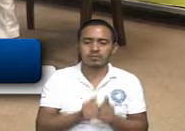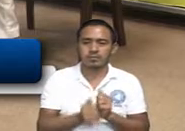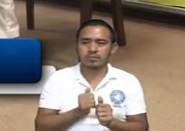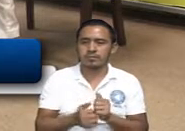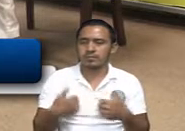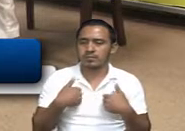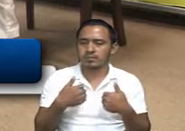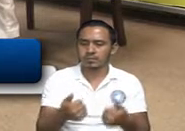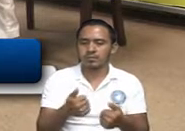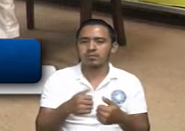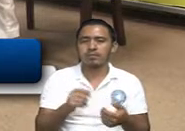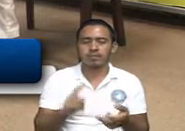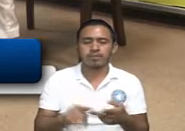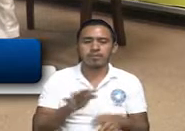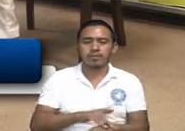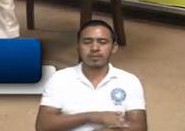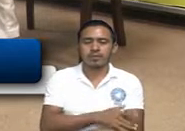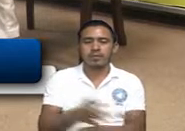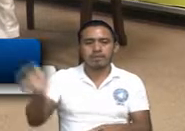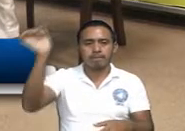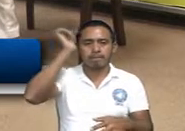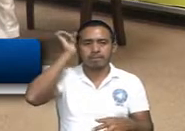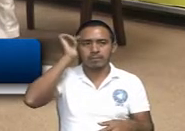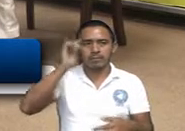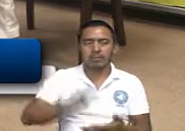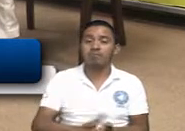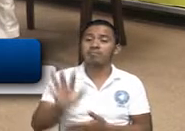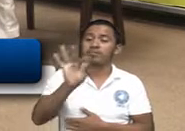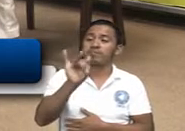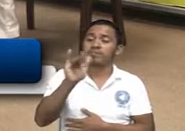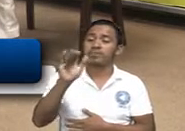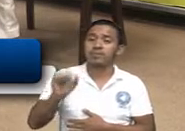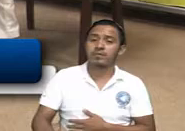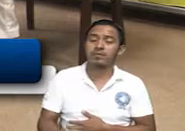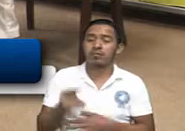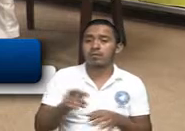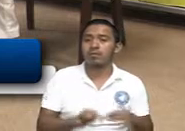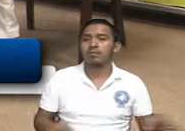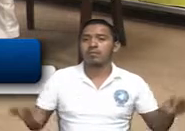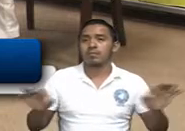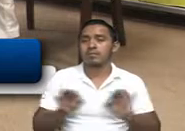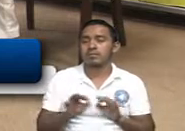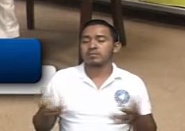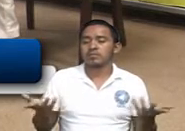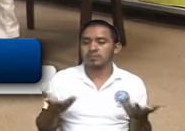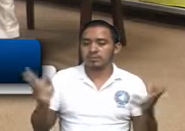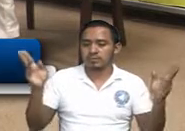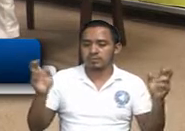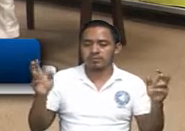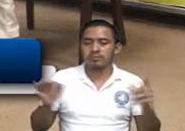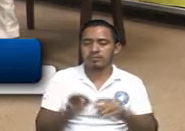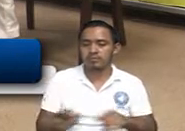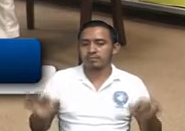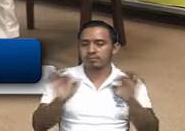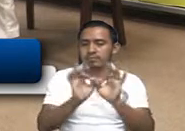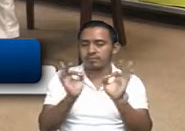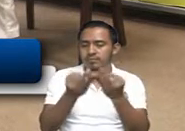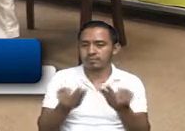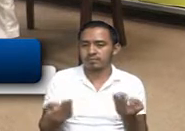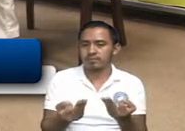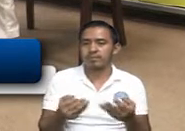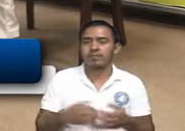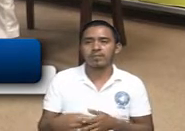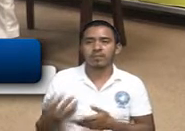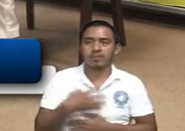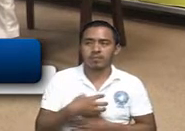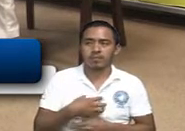de salud emocional, mental o físico también es importante. Hablar del tema en la familia es importante. Tener